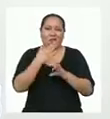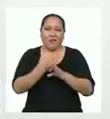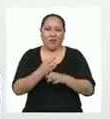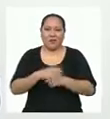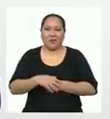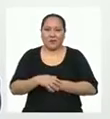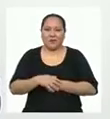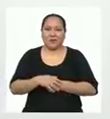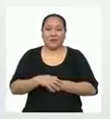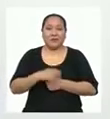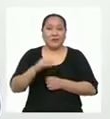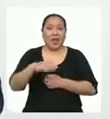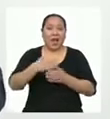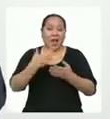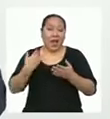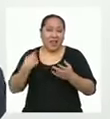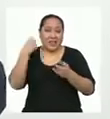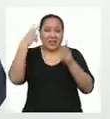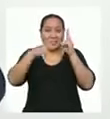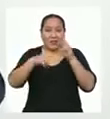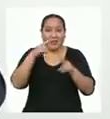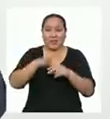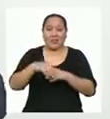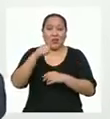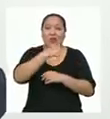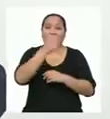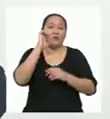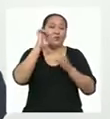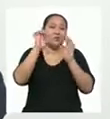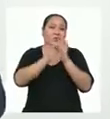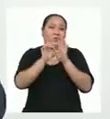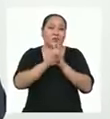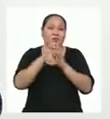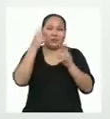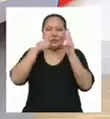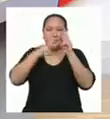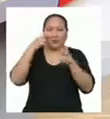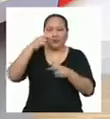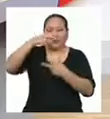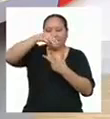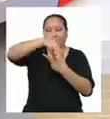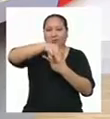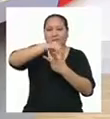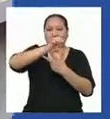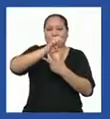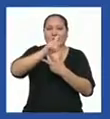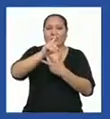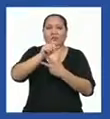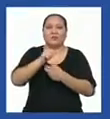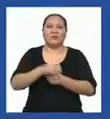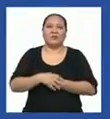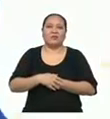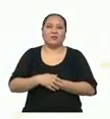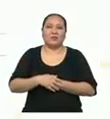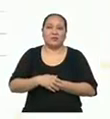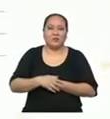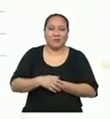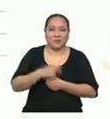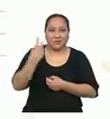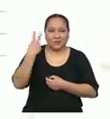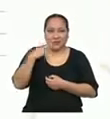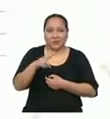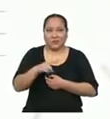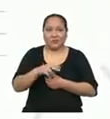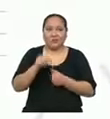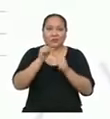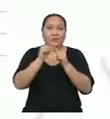central. Pero antes de pasar a ver eso, hagamos otro ejemplo para calcular la media. ¡Claro! Aquí tenemos